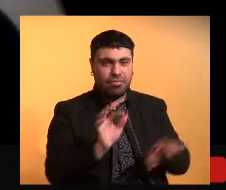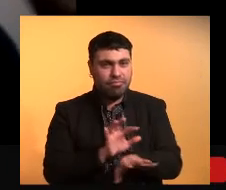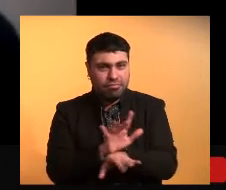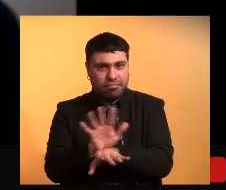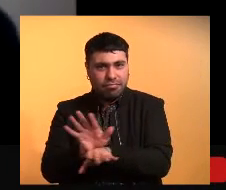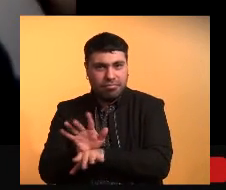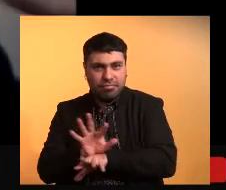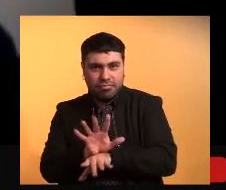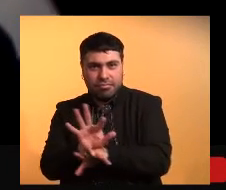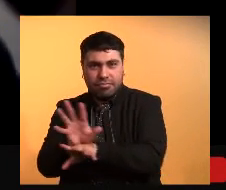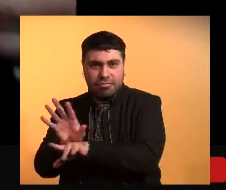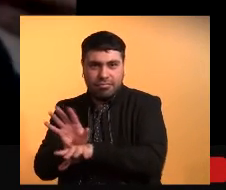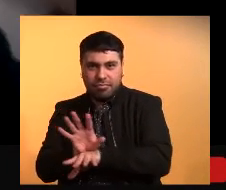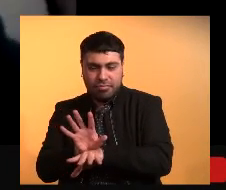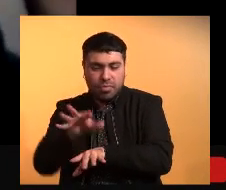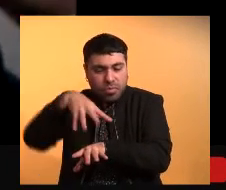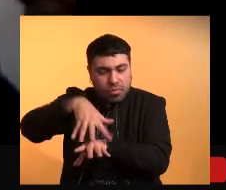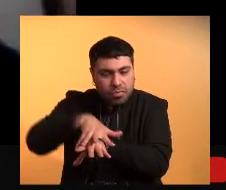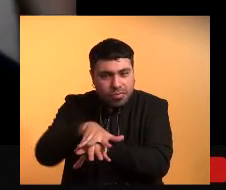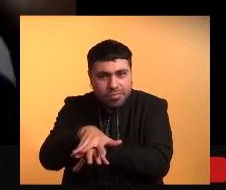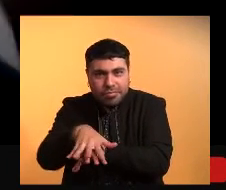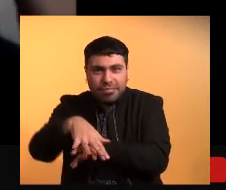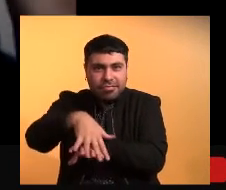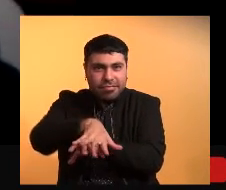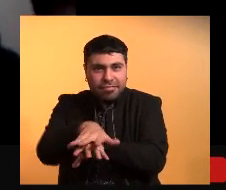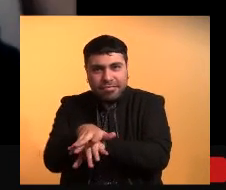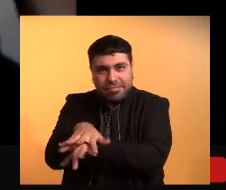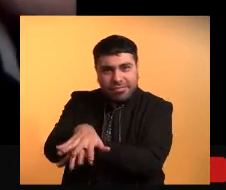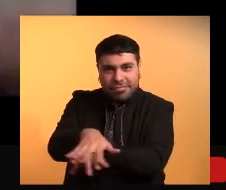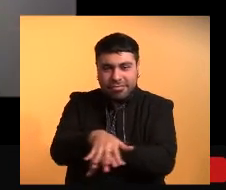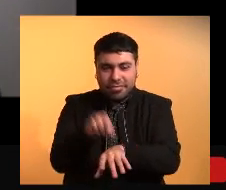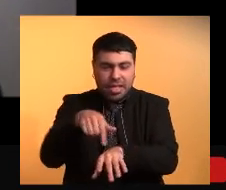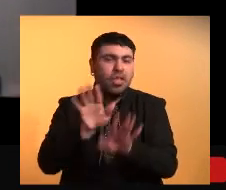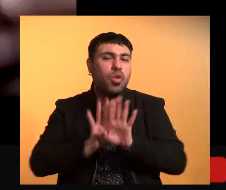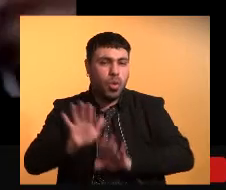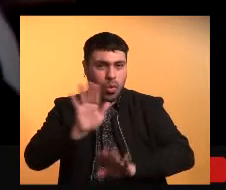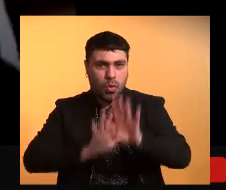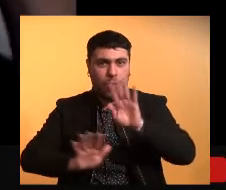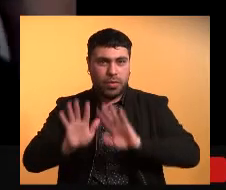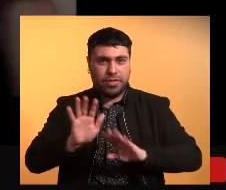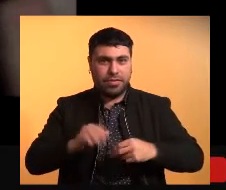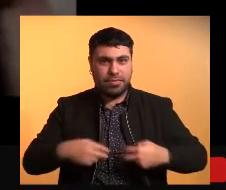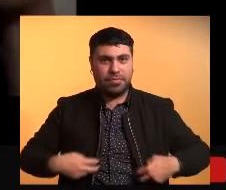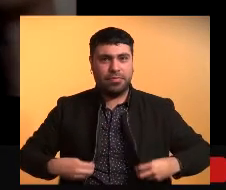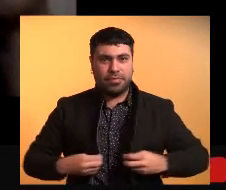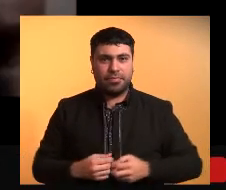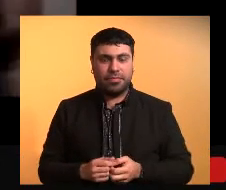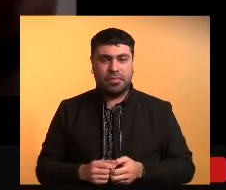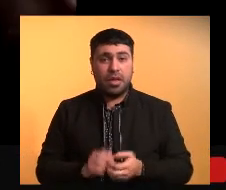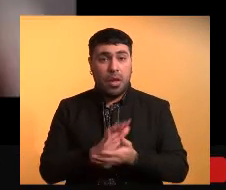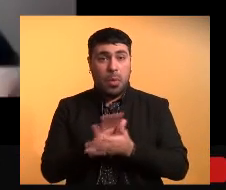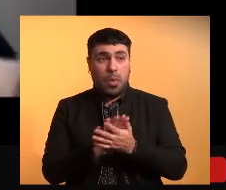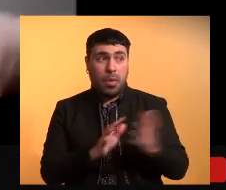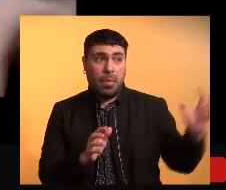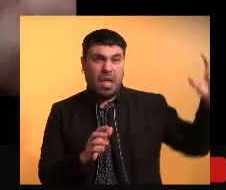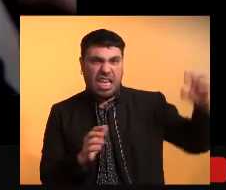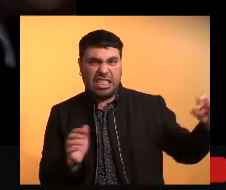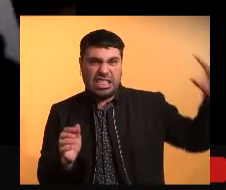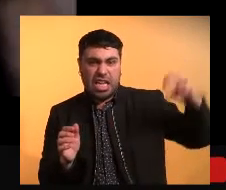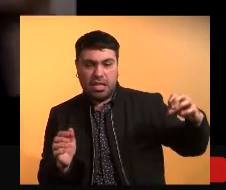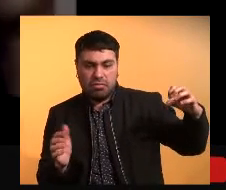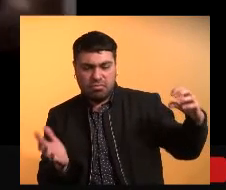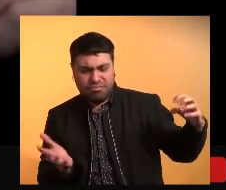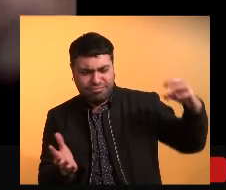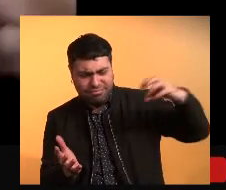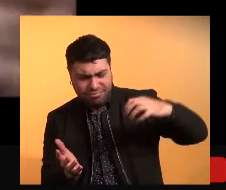las colocan encima, y se disfrazan porque pasan desapercibidos, pero por otro lado, el predador no los consume porque